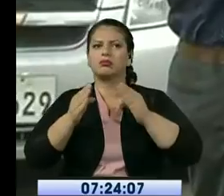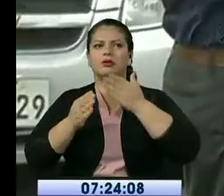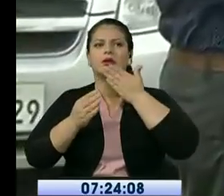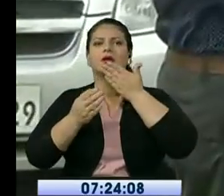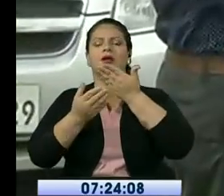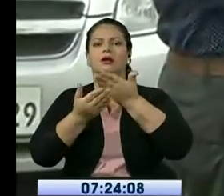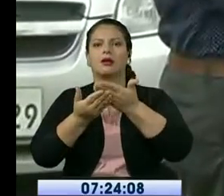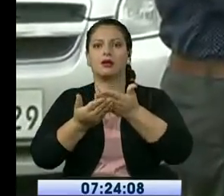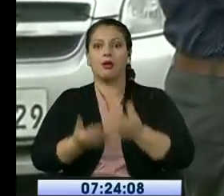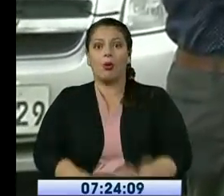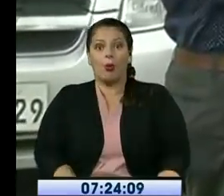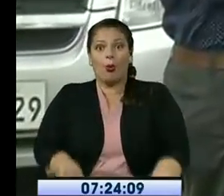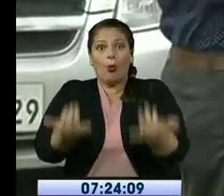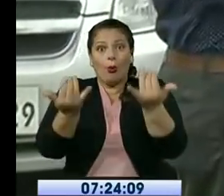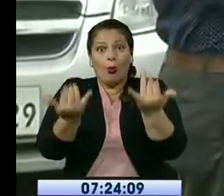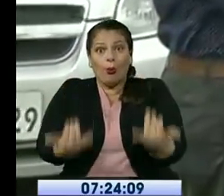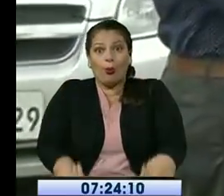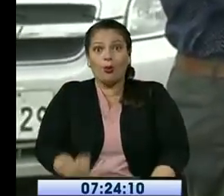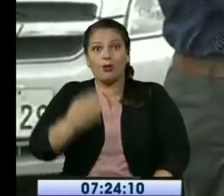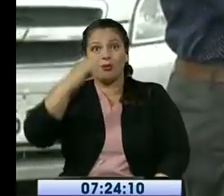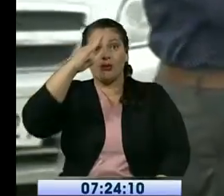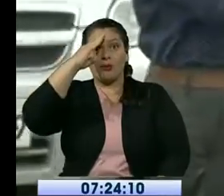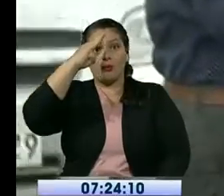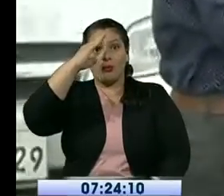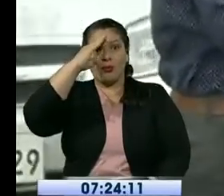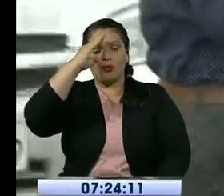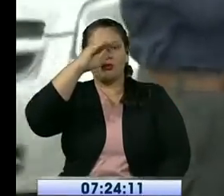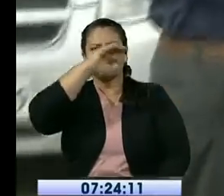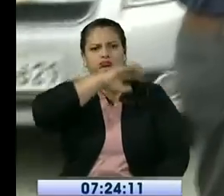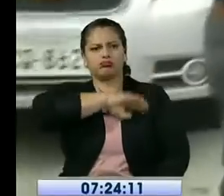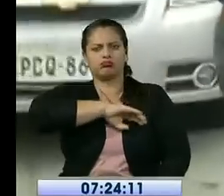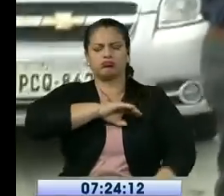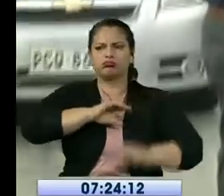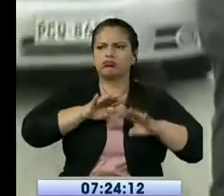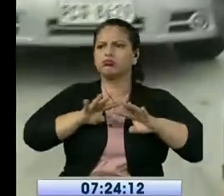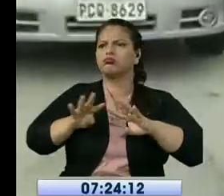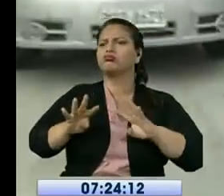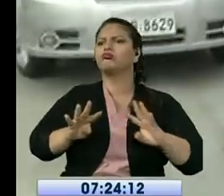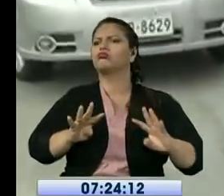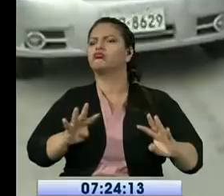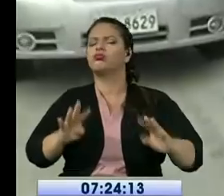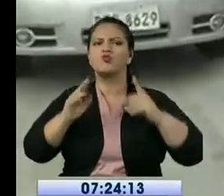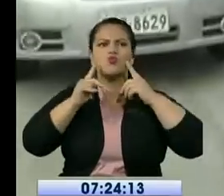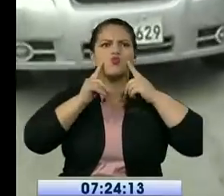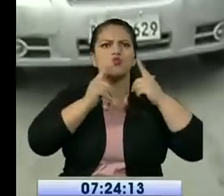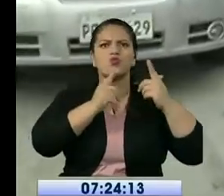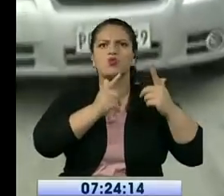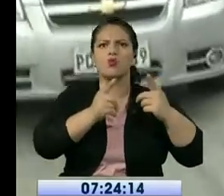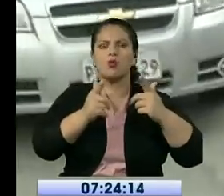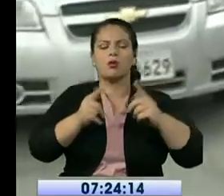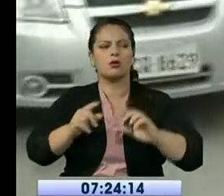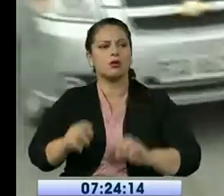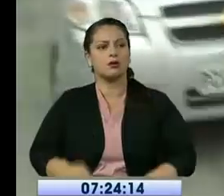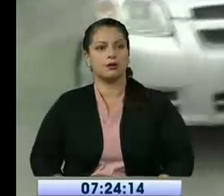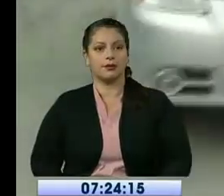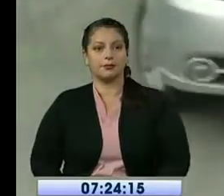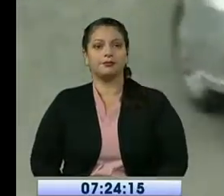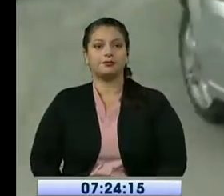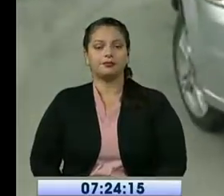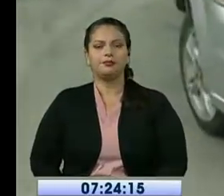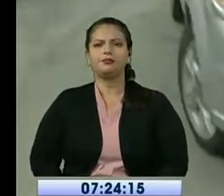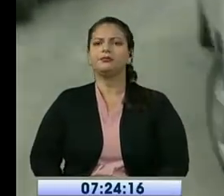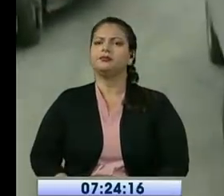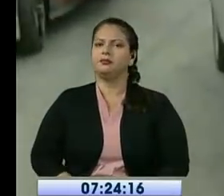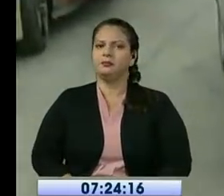es lo que buscan encontrar los guayaquileños al salir a las calles a realizar diferentes actividades. Y para